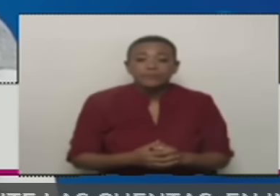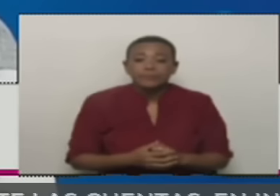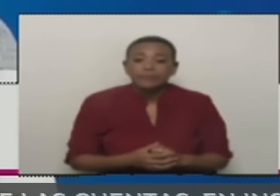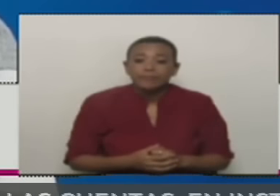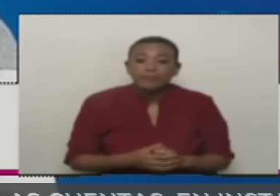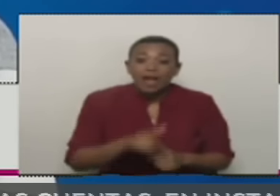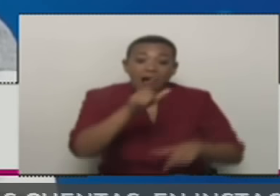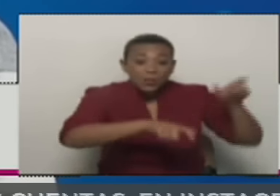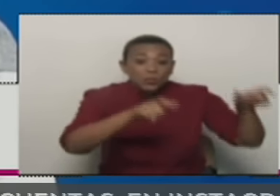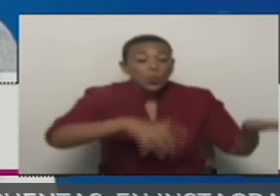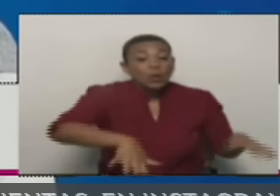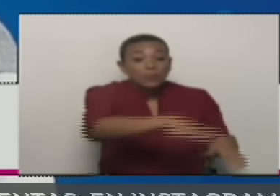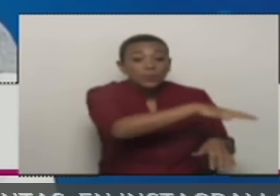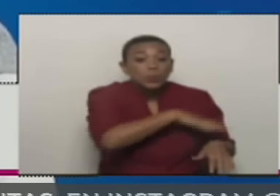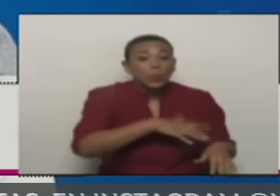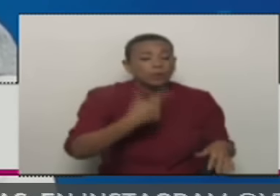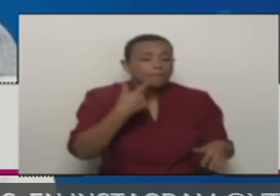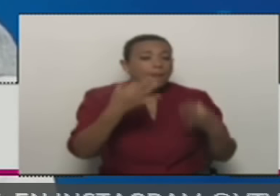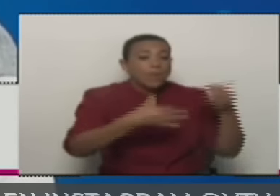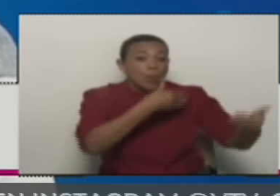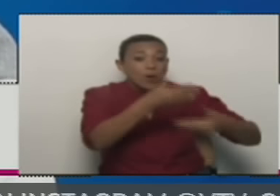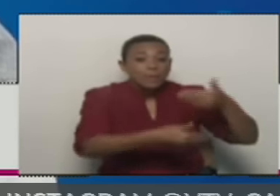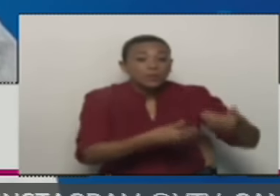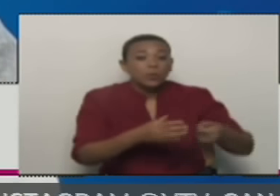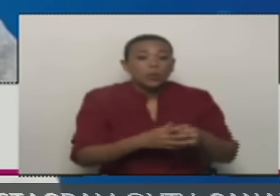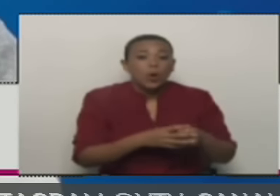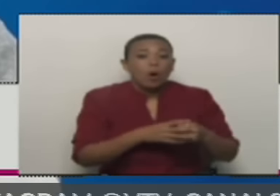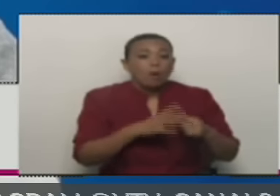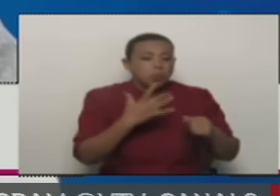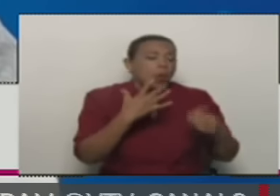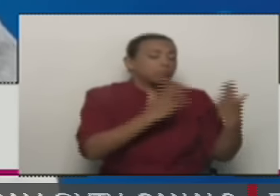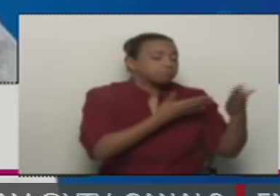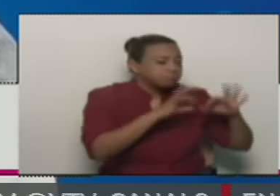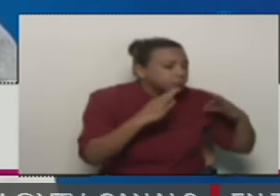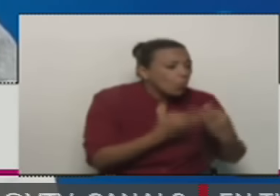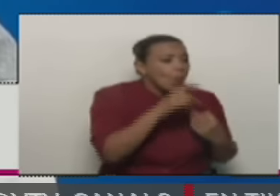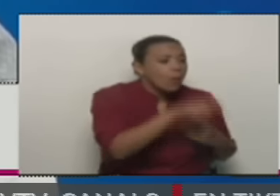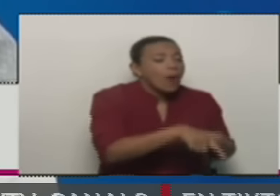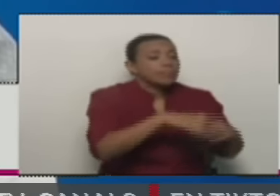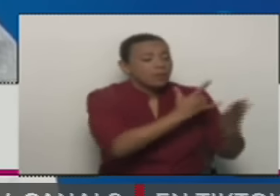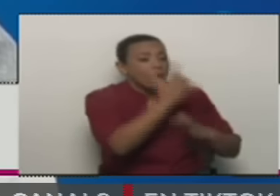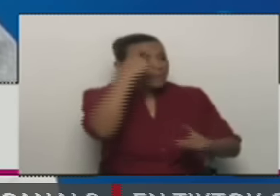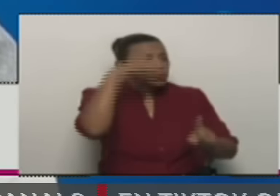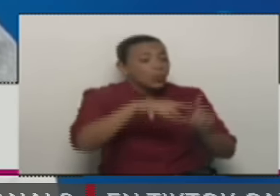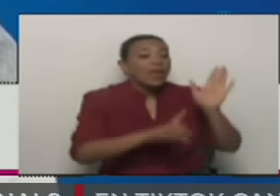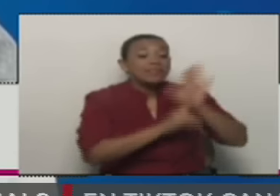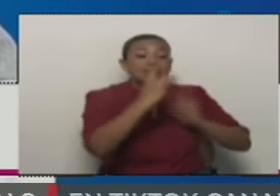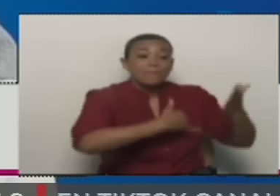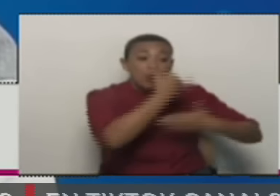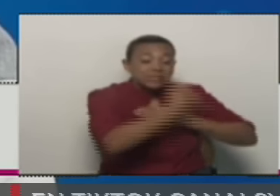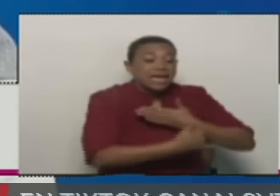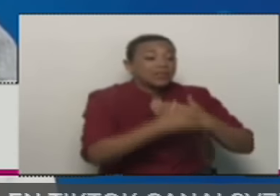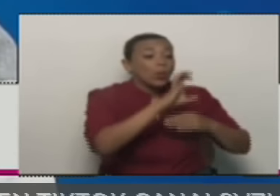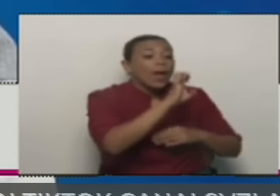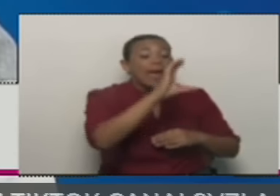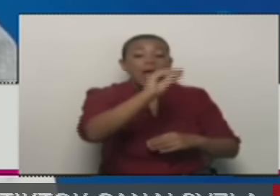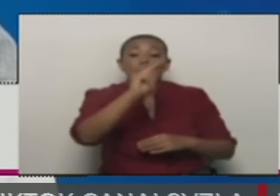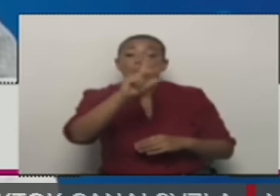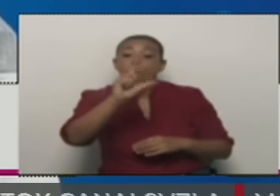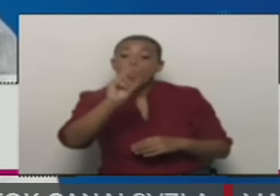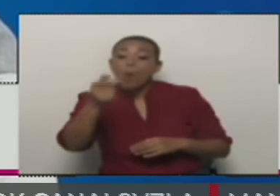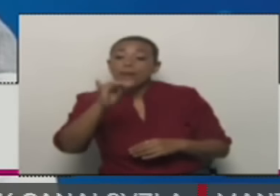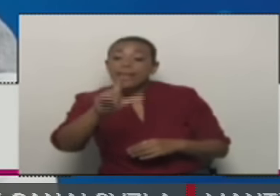A gente está desenvolvendo um projeto com base na ciência agroecológica. Desenvolvemos projetos baseados na ciência